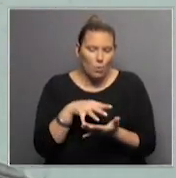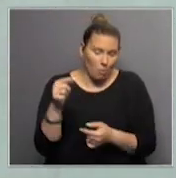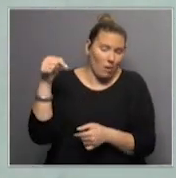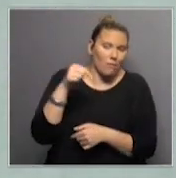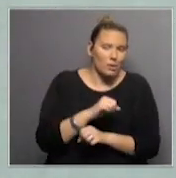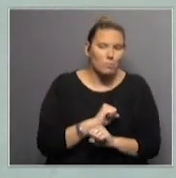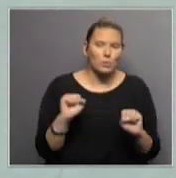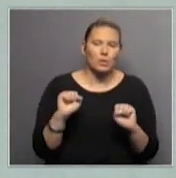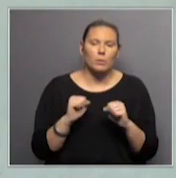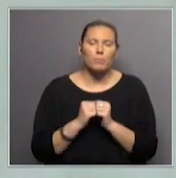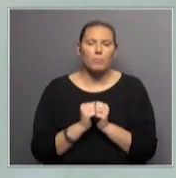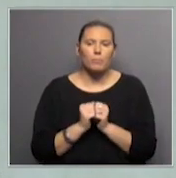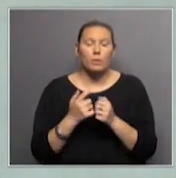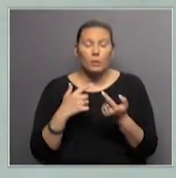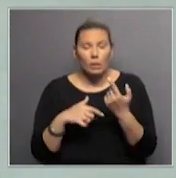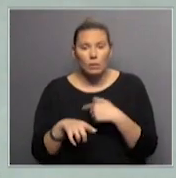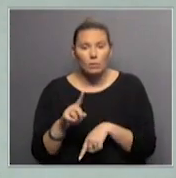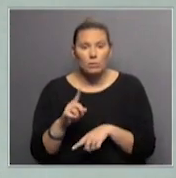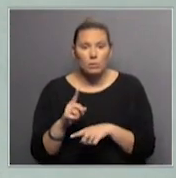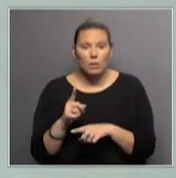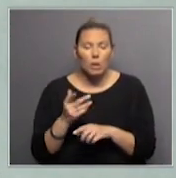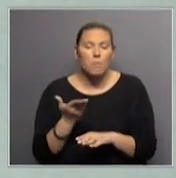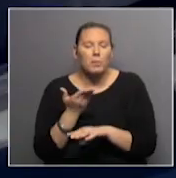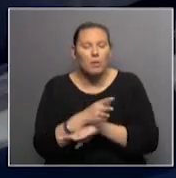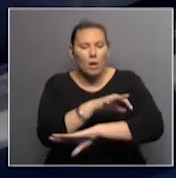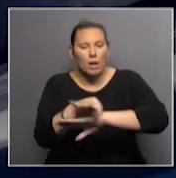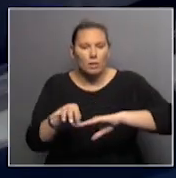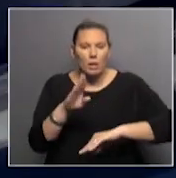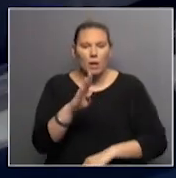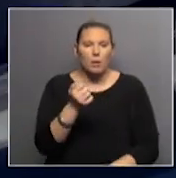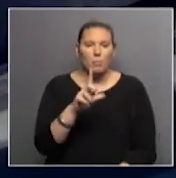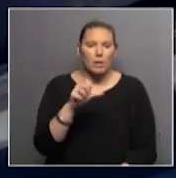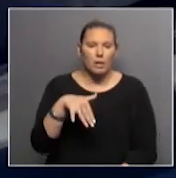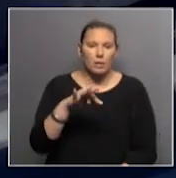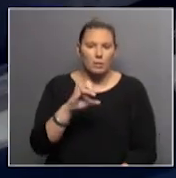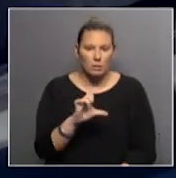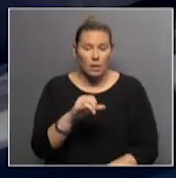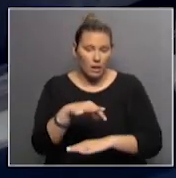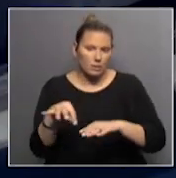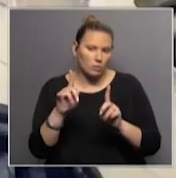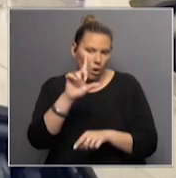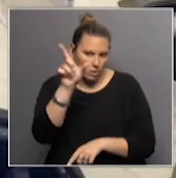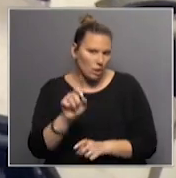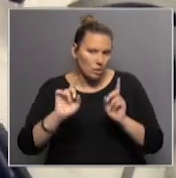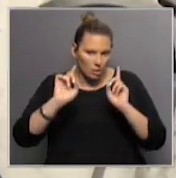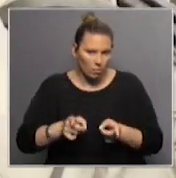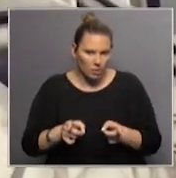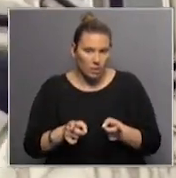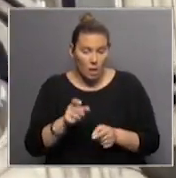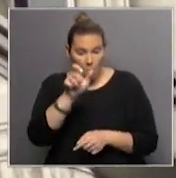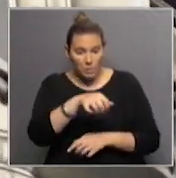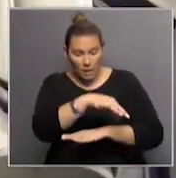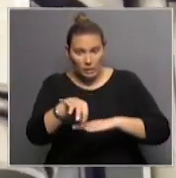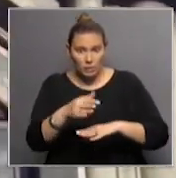venir. Entonces encargaron al arquitecto Mario Palanti, italiano, también un proyecto. El arquitecto Mario